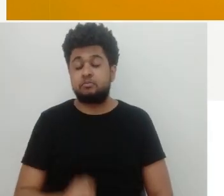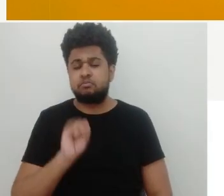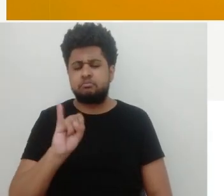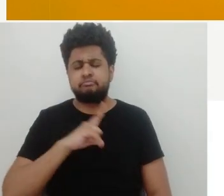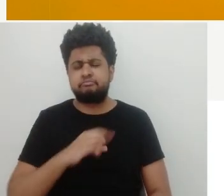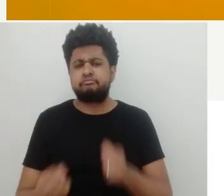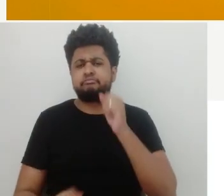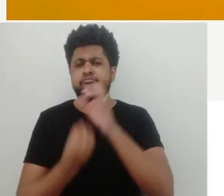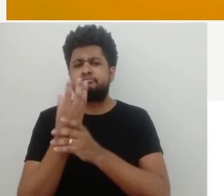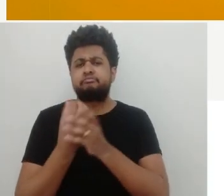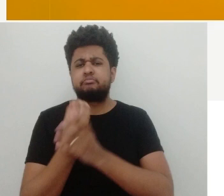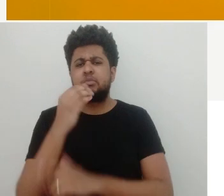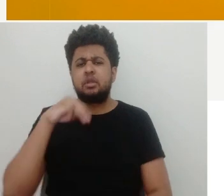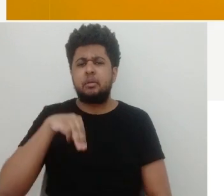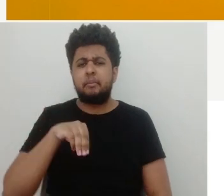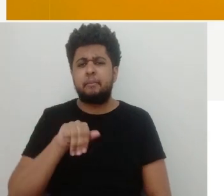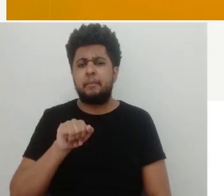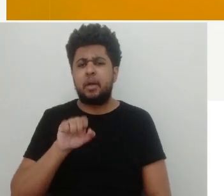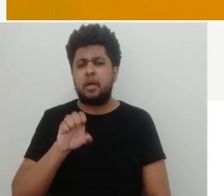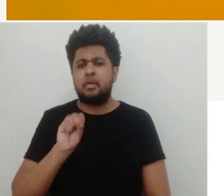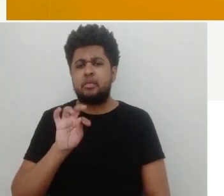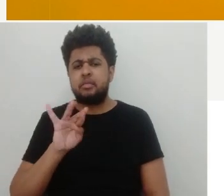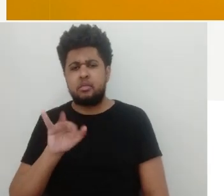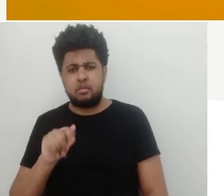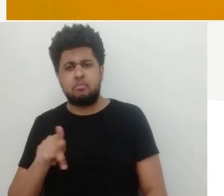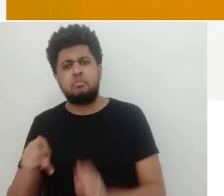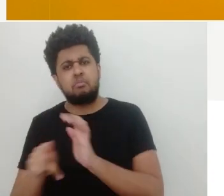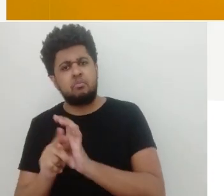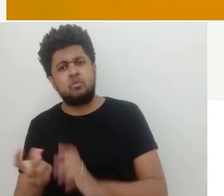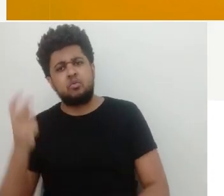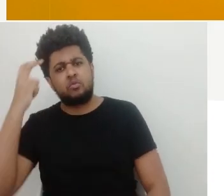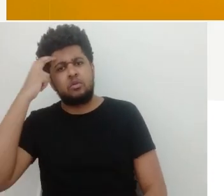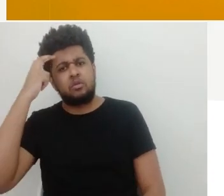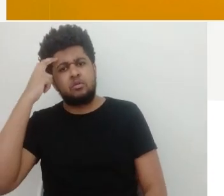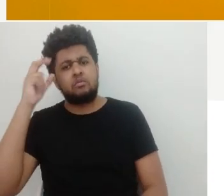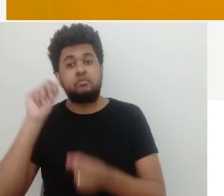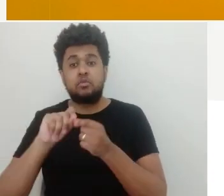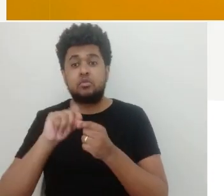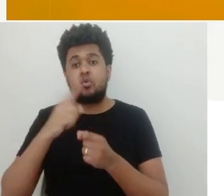una década, programa que dirigí durante los primeros 6 años,